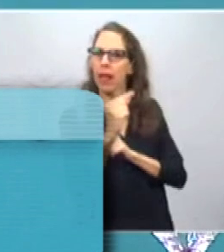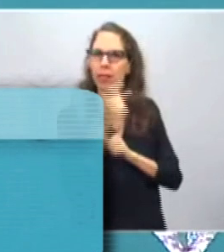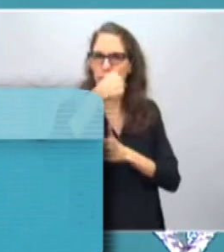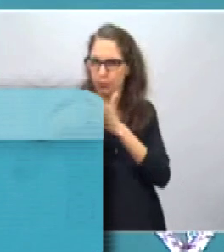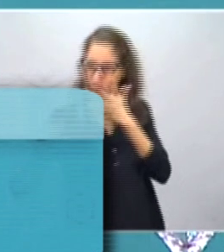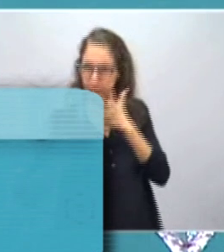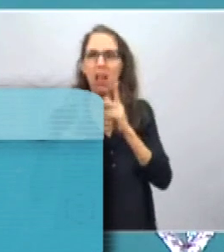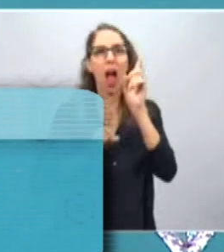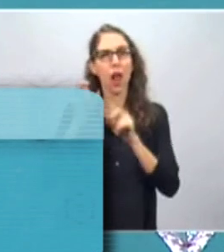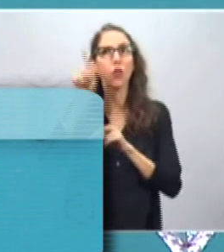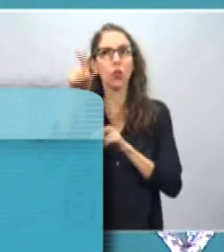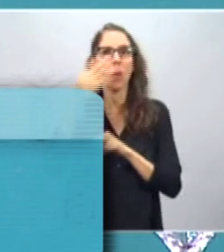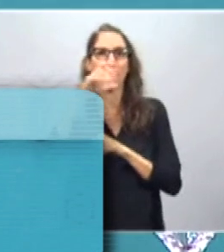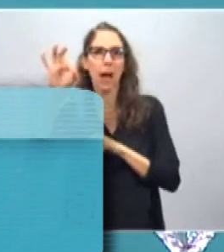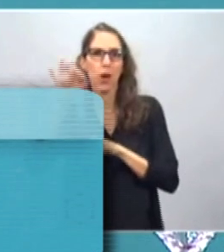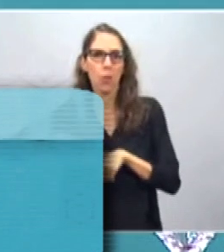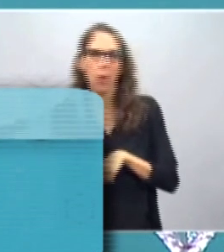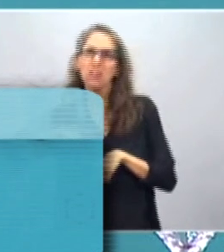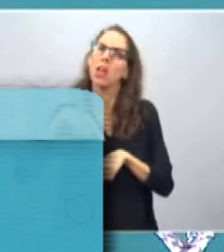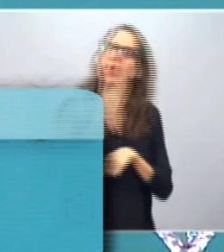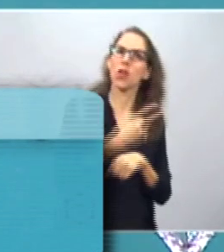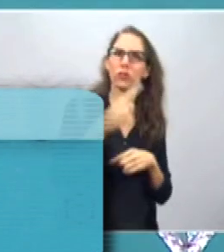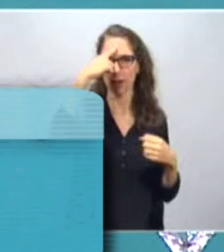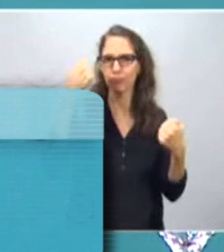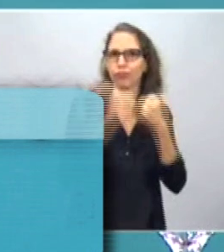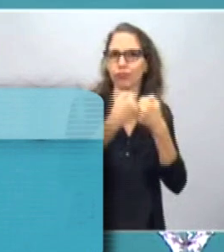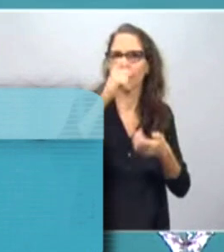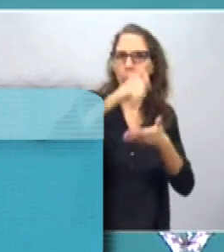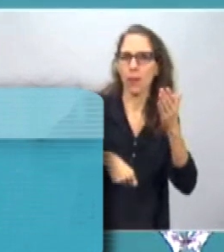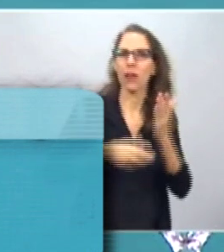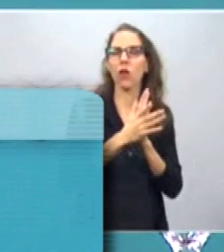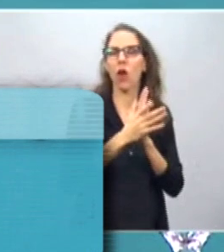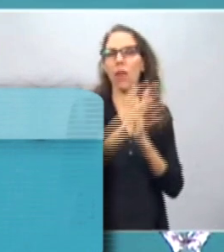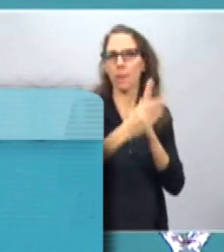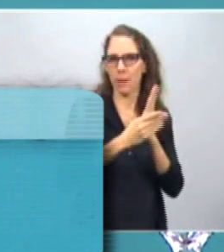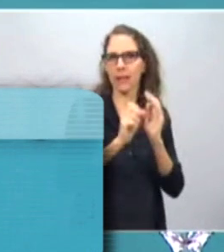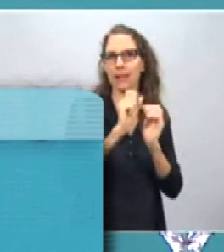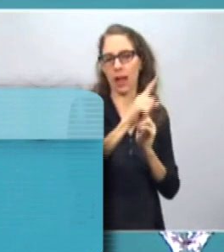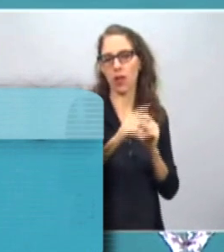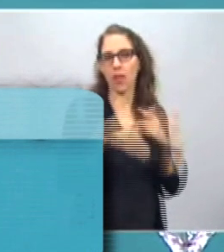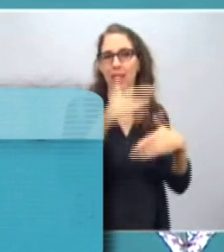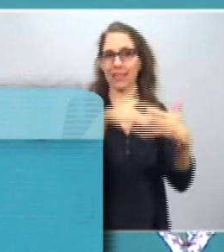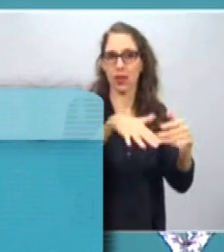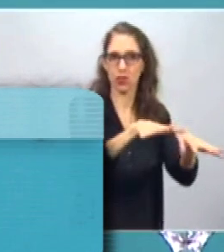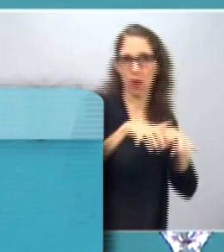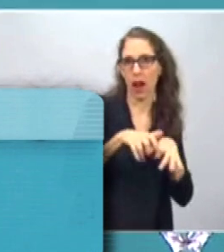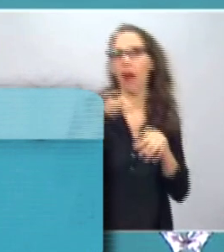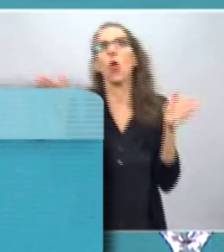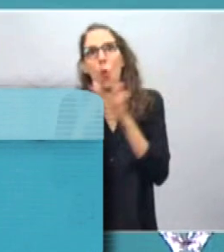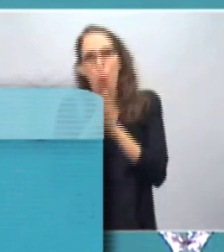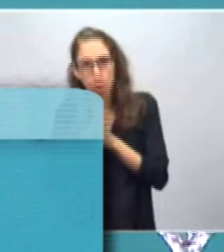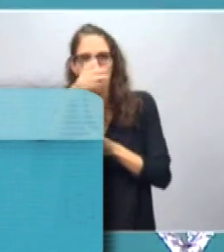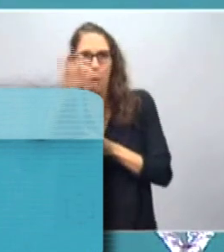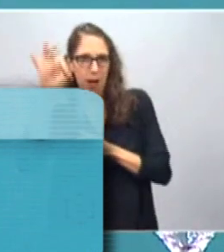Provincia como otras en convenios entre el Ministerio de Desarrollo Agrario y el Banco Provincia. Pero además de